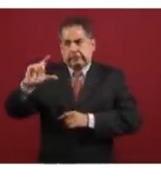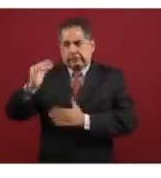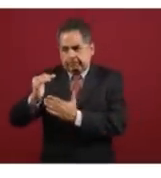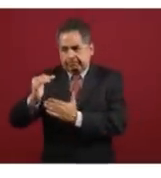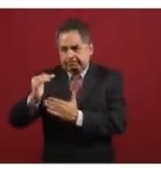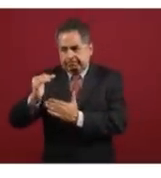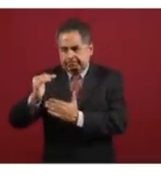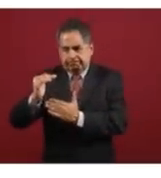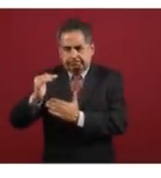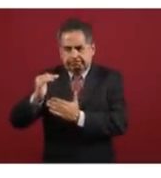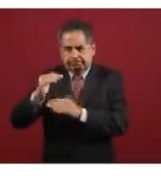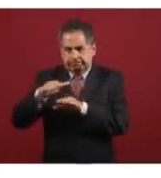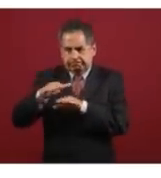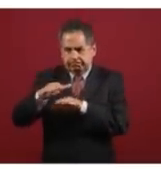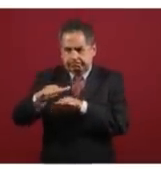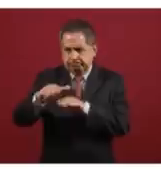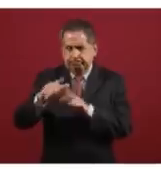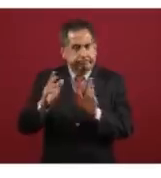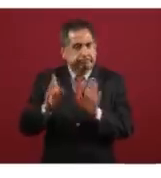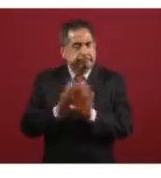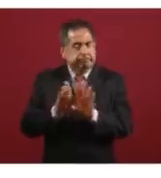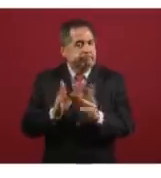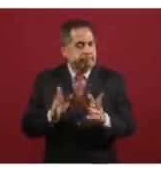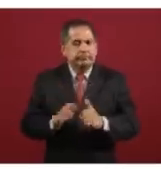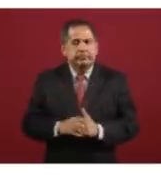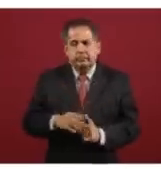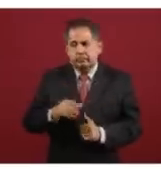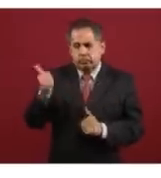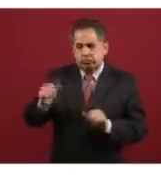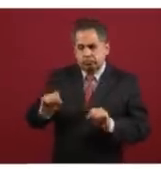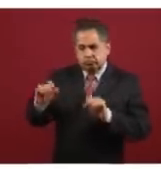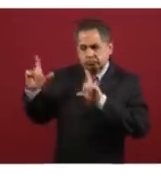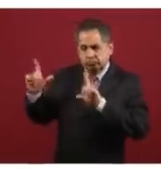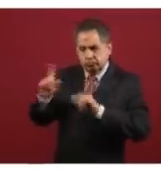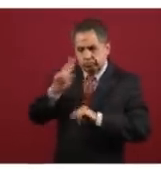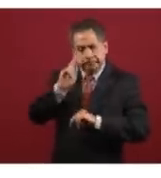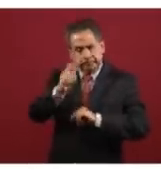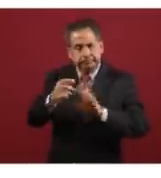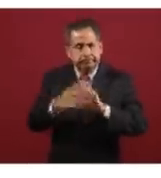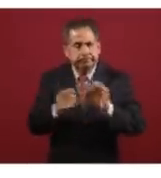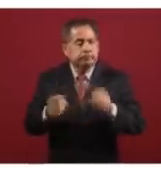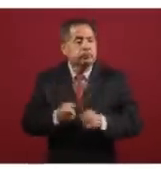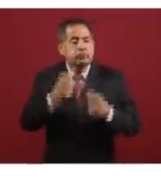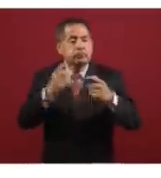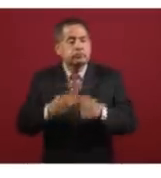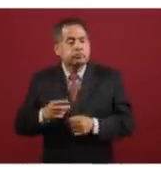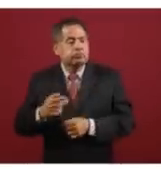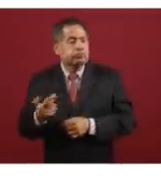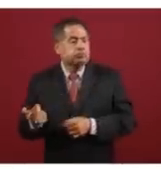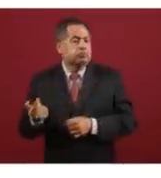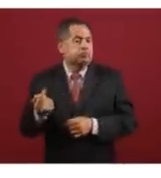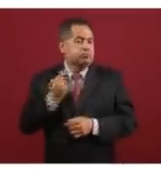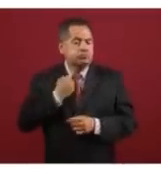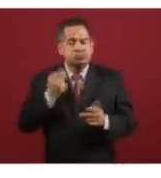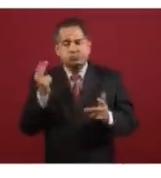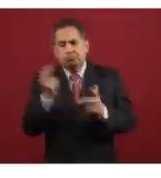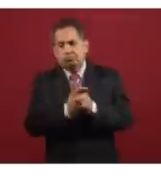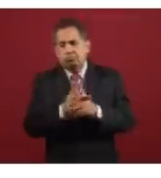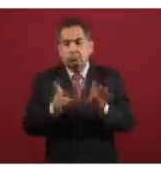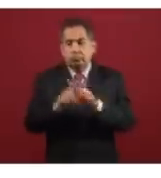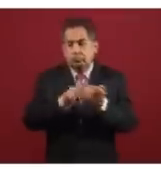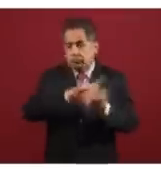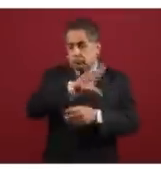los delitos dolosos. Si nos vamos a la siguiente gráfica, vemos los delitos dolosos así en el